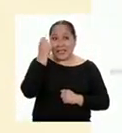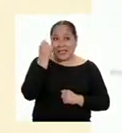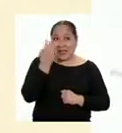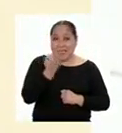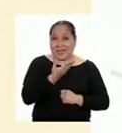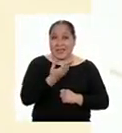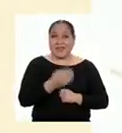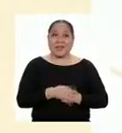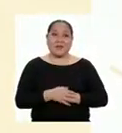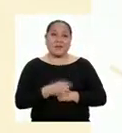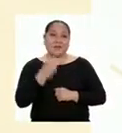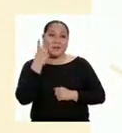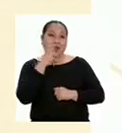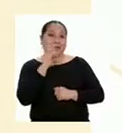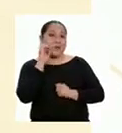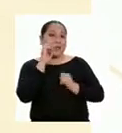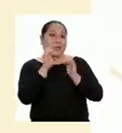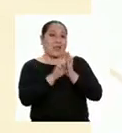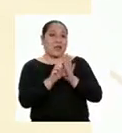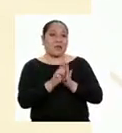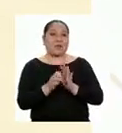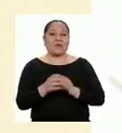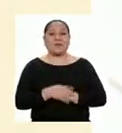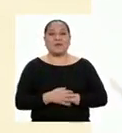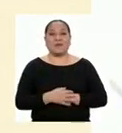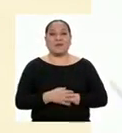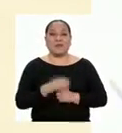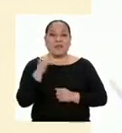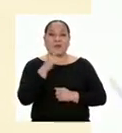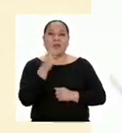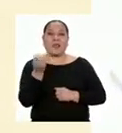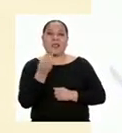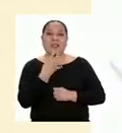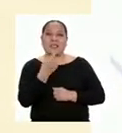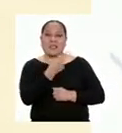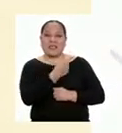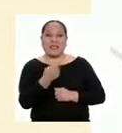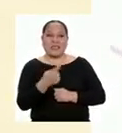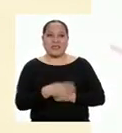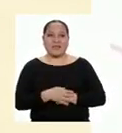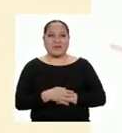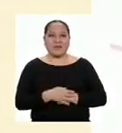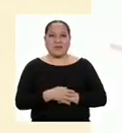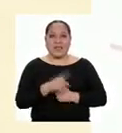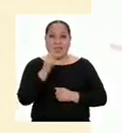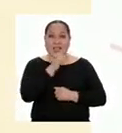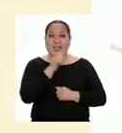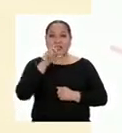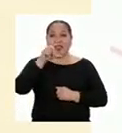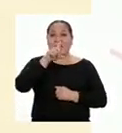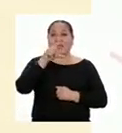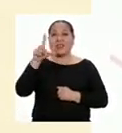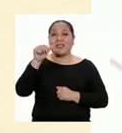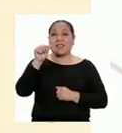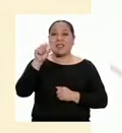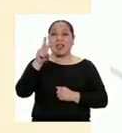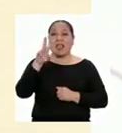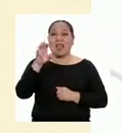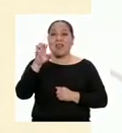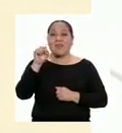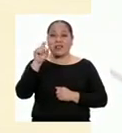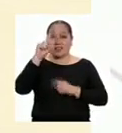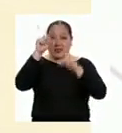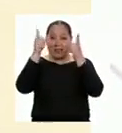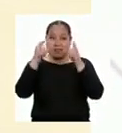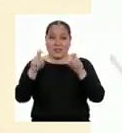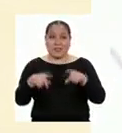entenderlo, veamos un ejemplo. ¿Qué me dices de estas líneas que se utilizan? Esas son las llaves. Como vemos, la primera información